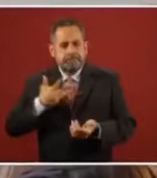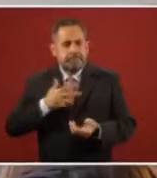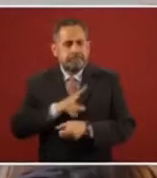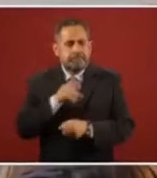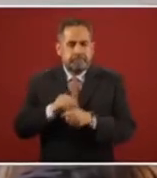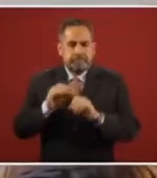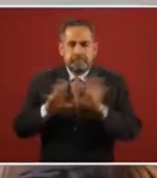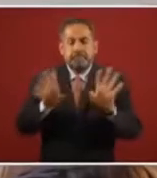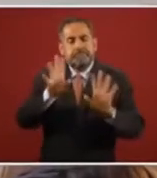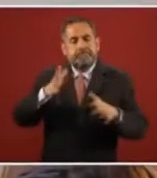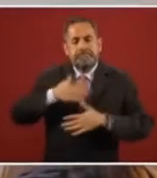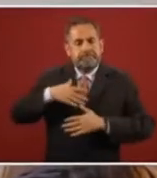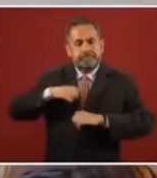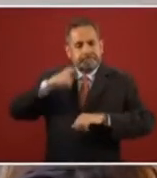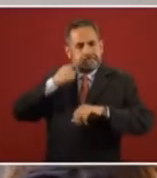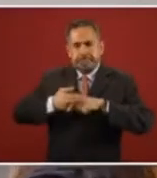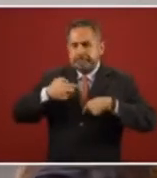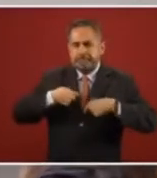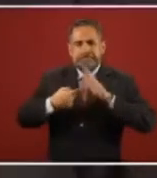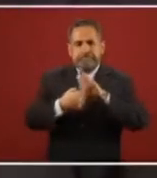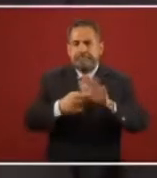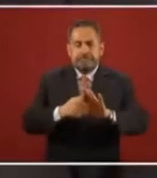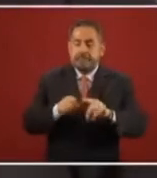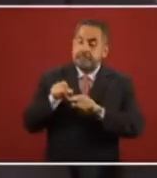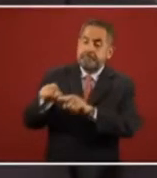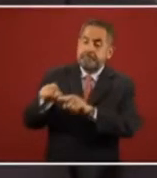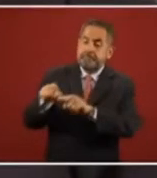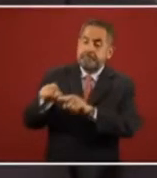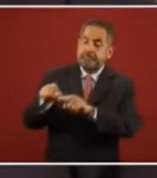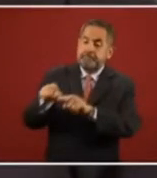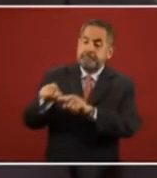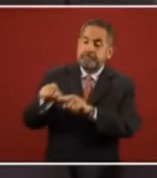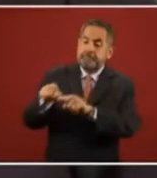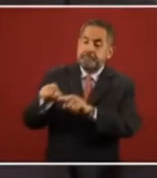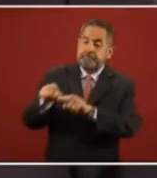eso corresponde a la fiscalía